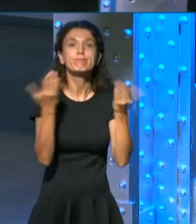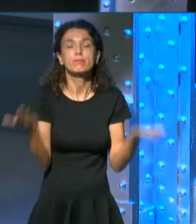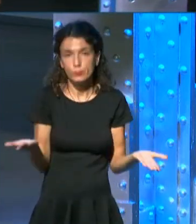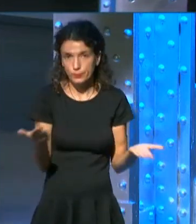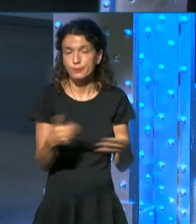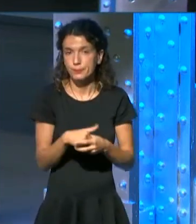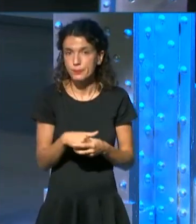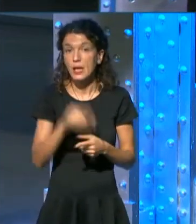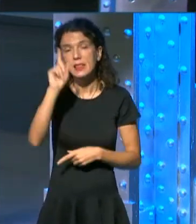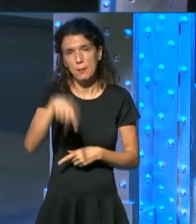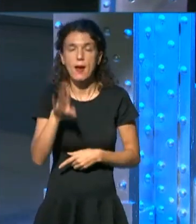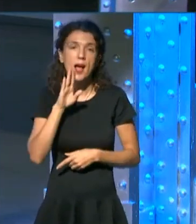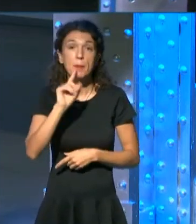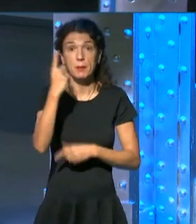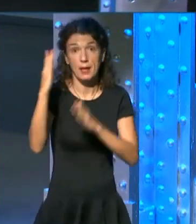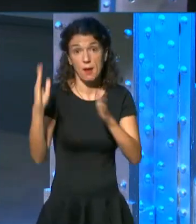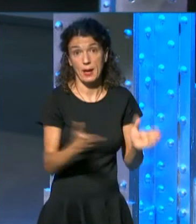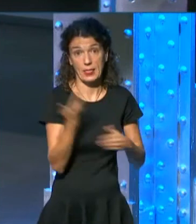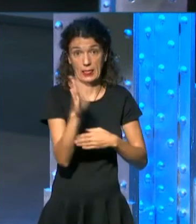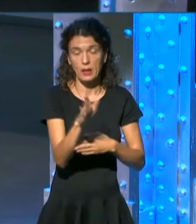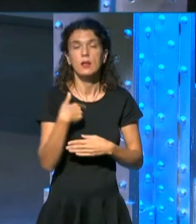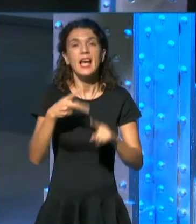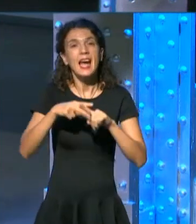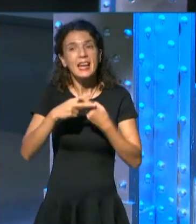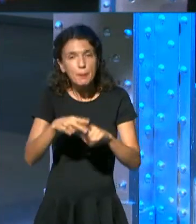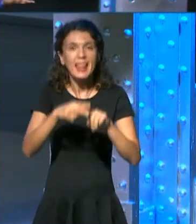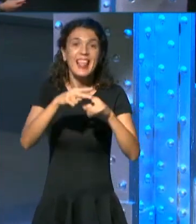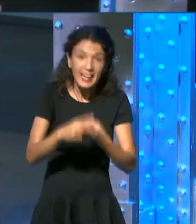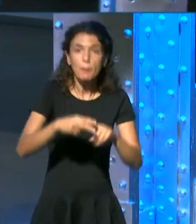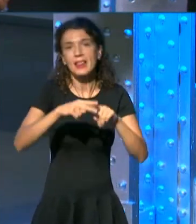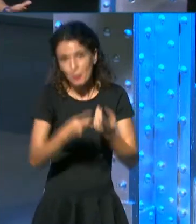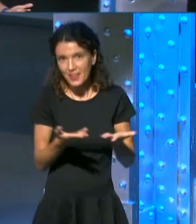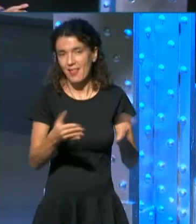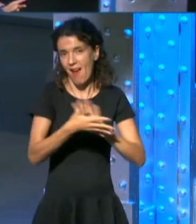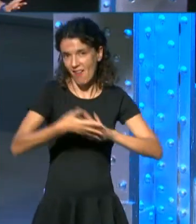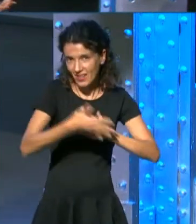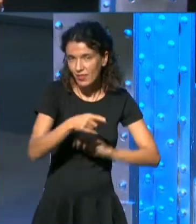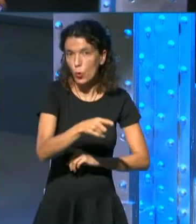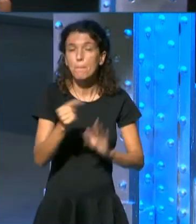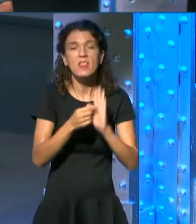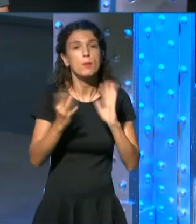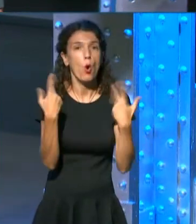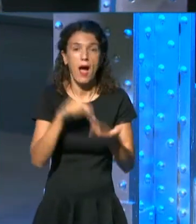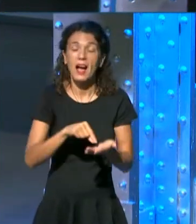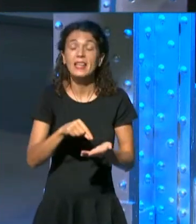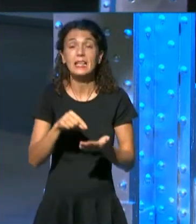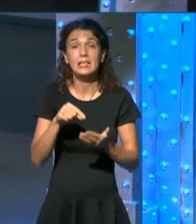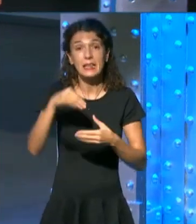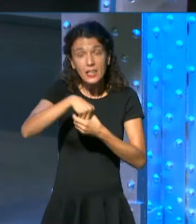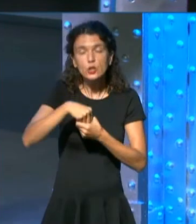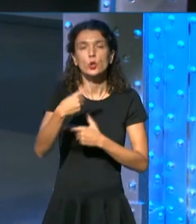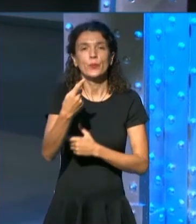fue, también lo he mencionado mucho en la primera parte, la herramienta, la herramienta, la herramienta. Otro de los principios ágiles nos hablan